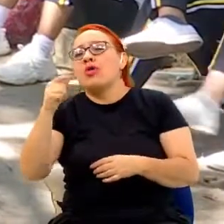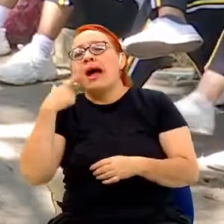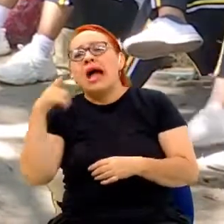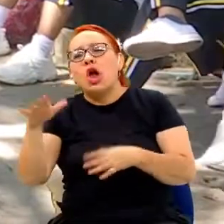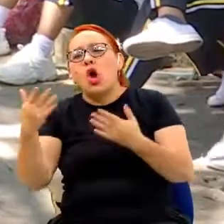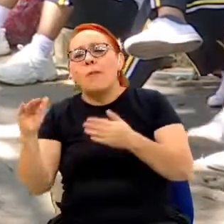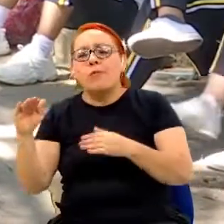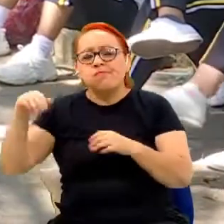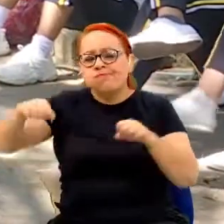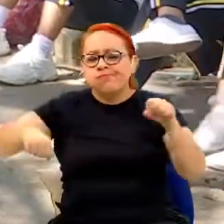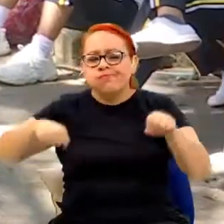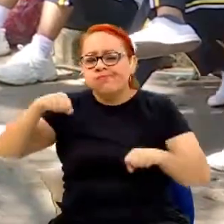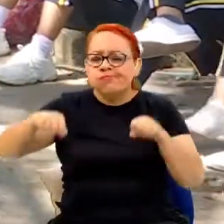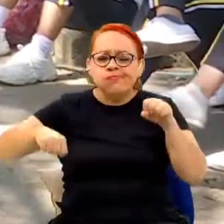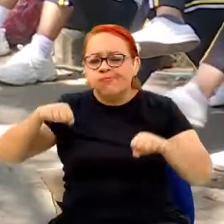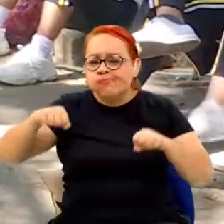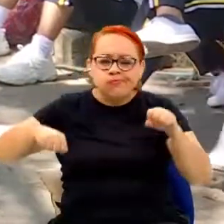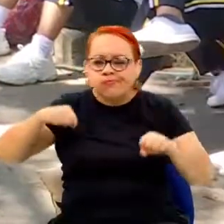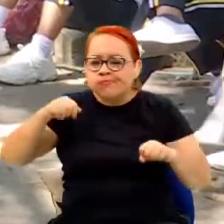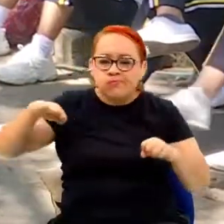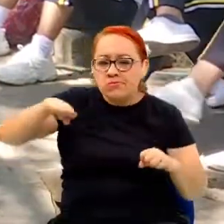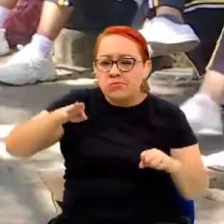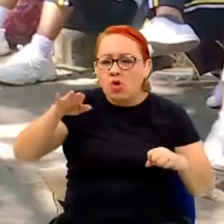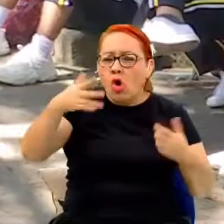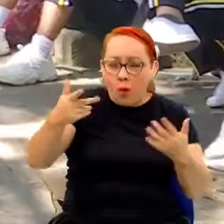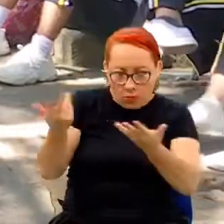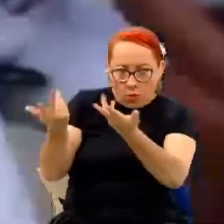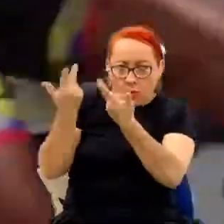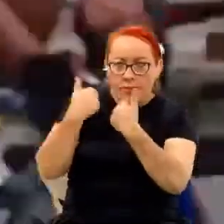del paso de esta Vuelta a Colombia femenina en bicicleta.